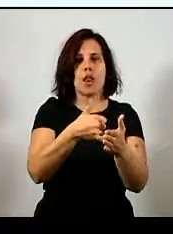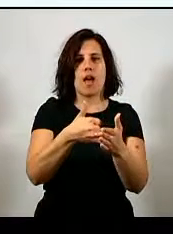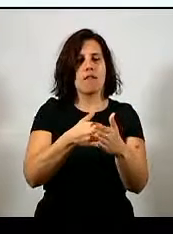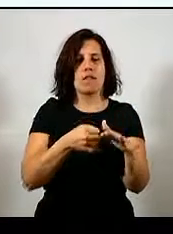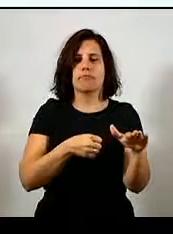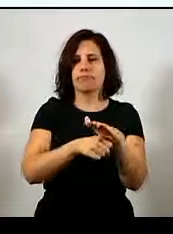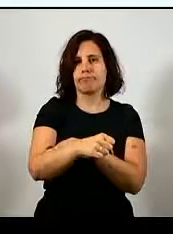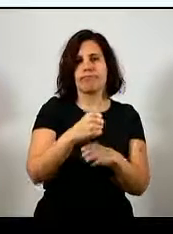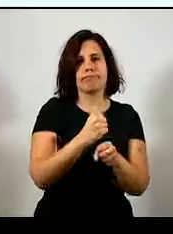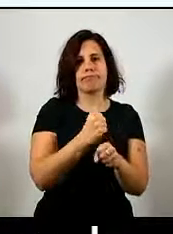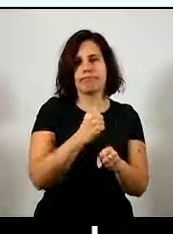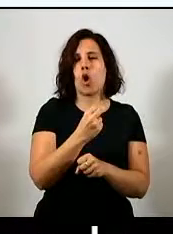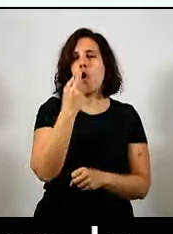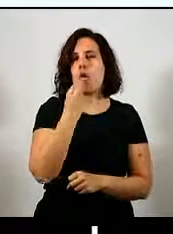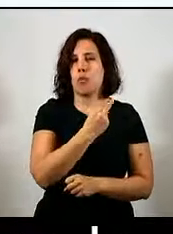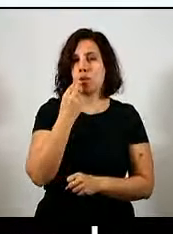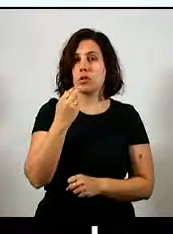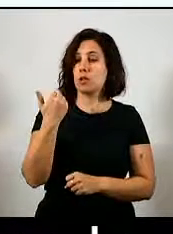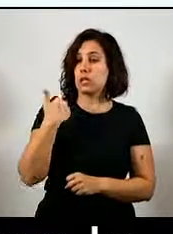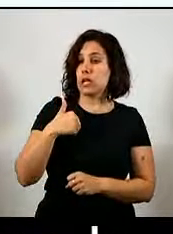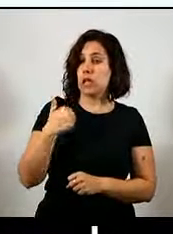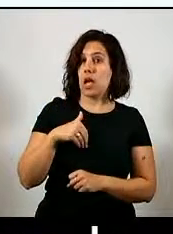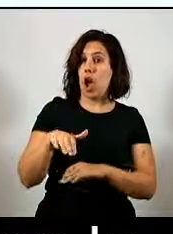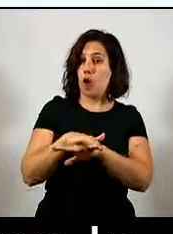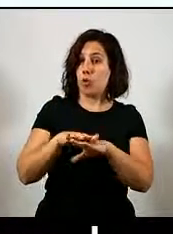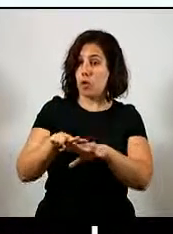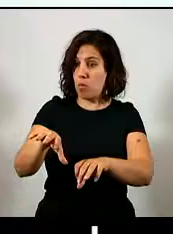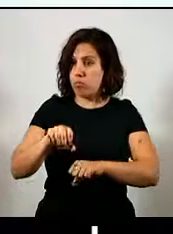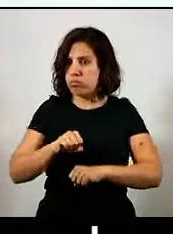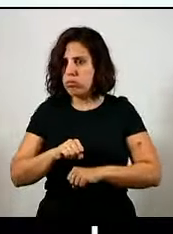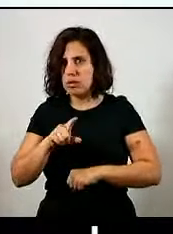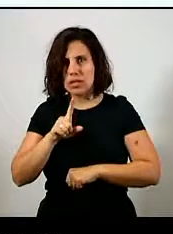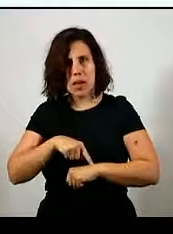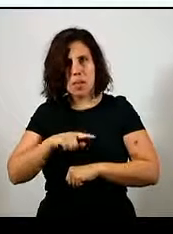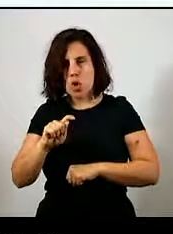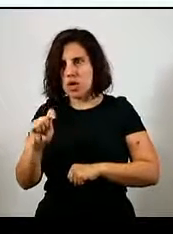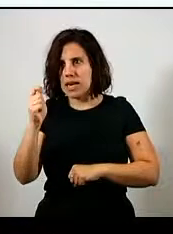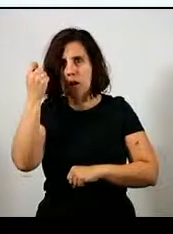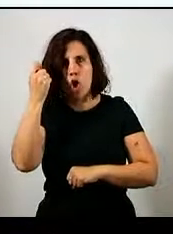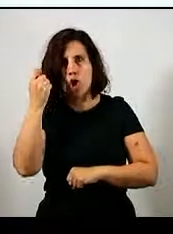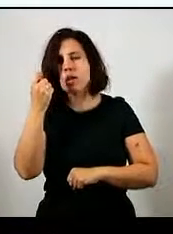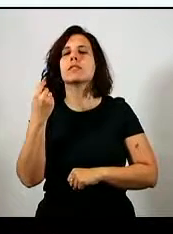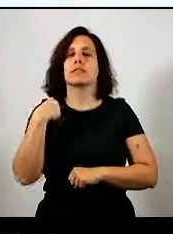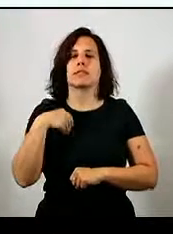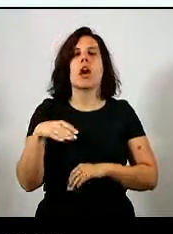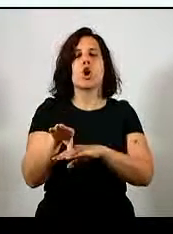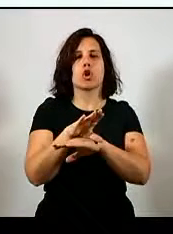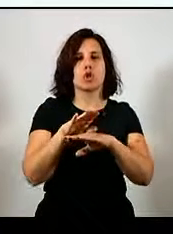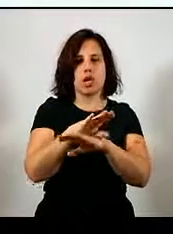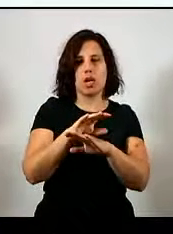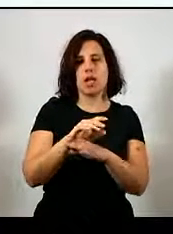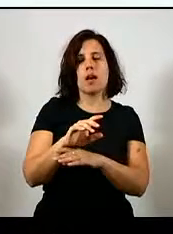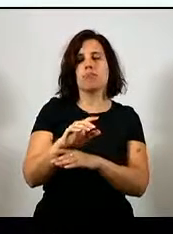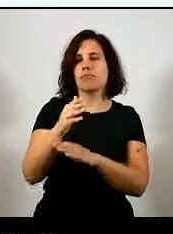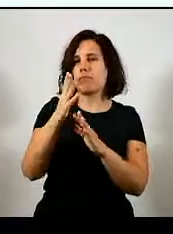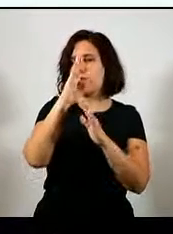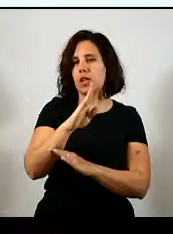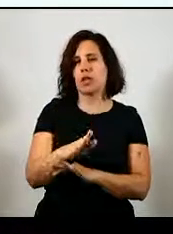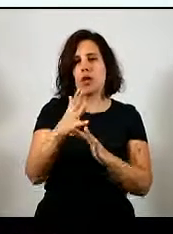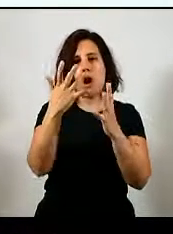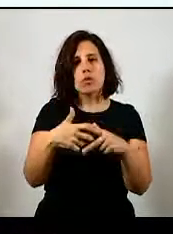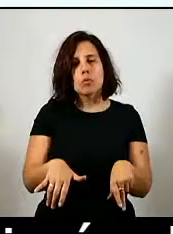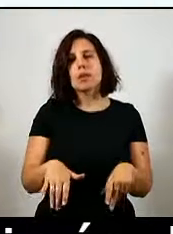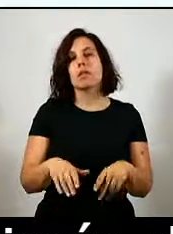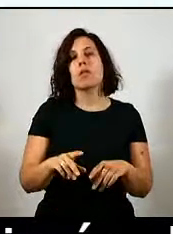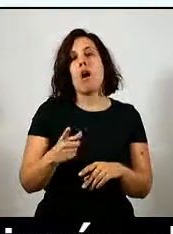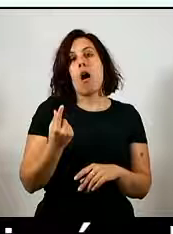vano, nada más llegar al Gobierno y en tiempo récord, la Consejería de Economía, Empleo y Transformación Digital aprobó las ayudas para el fomento del